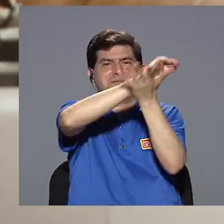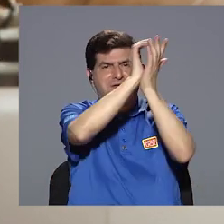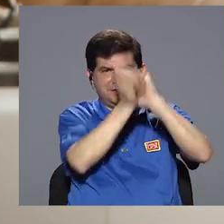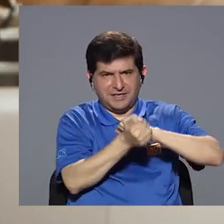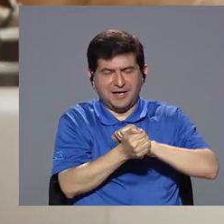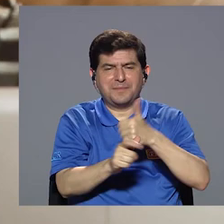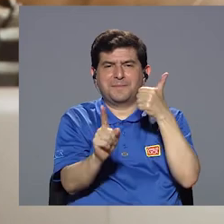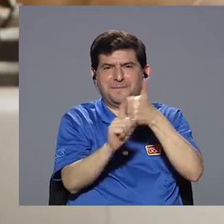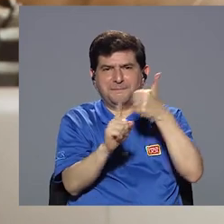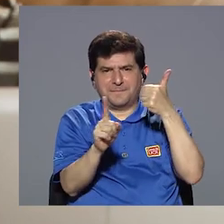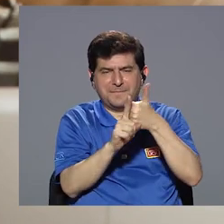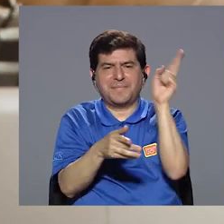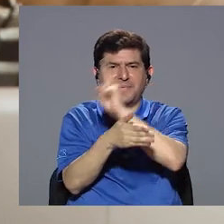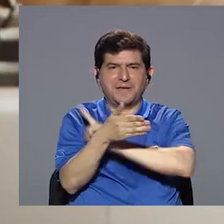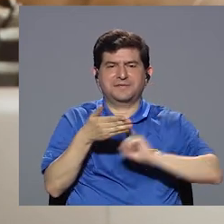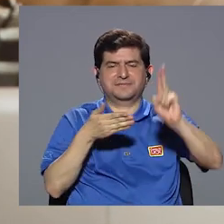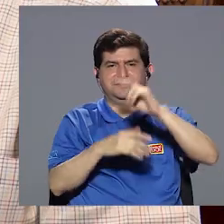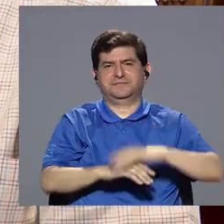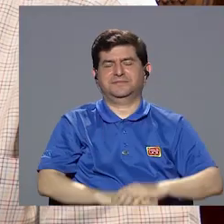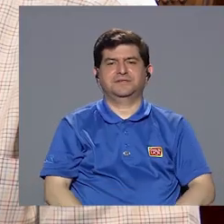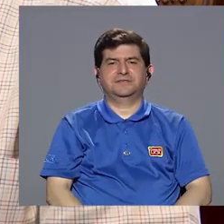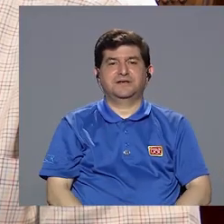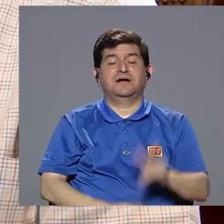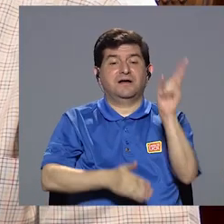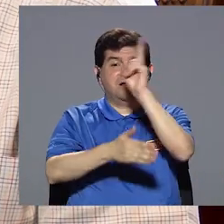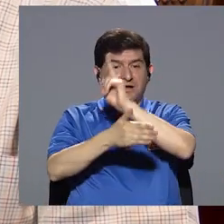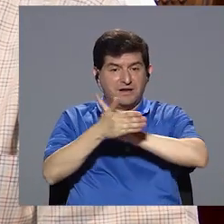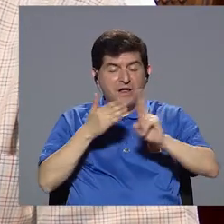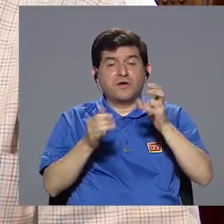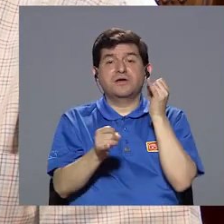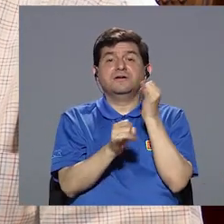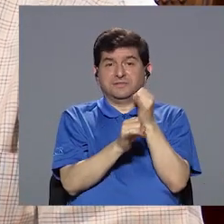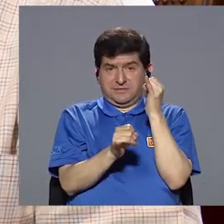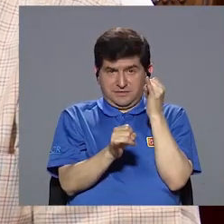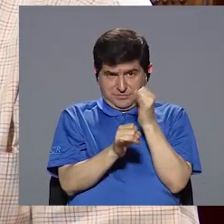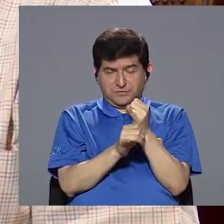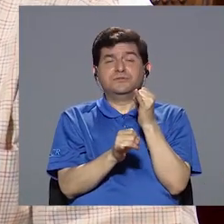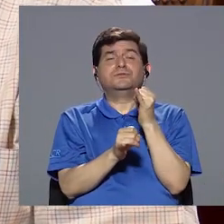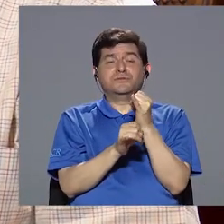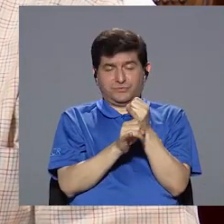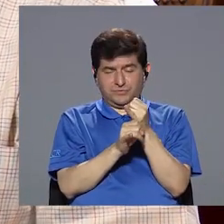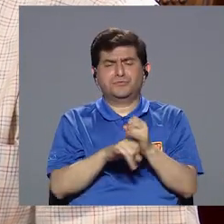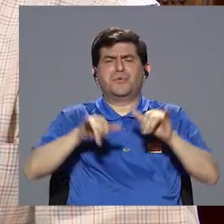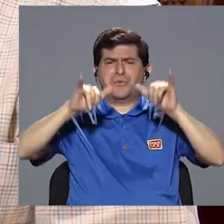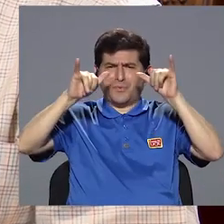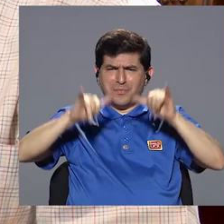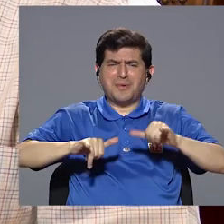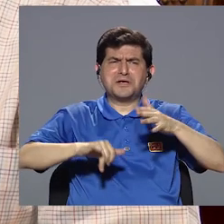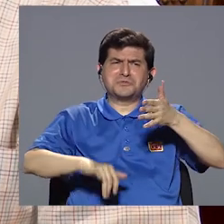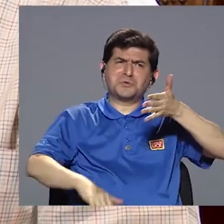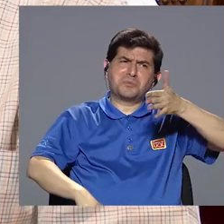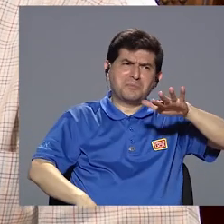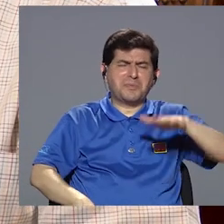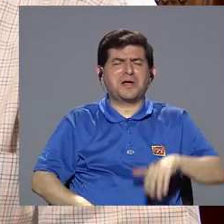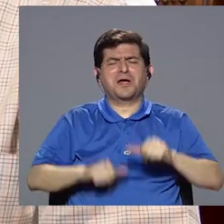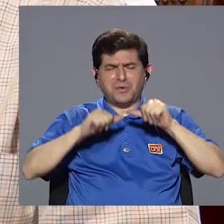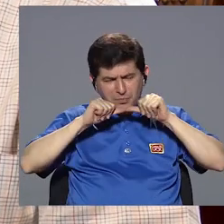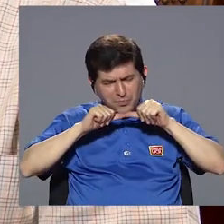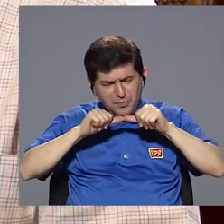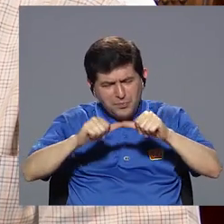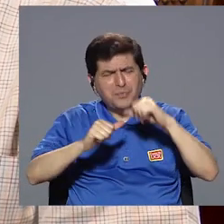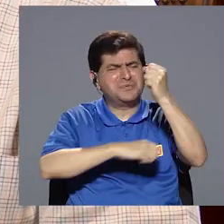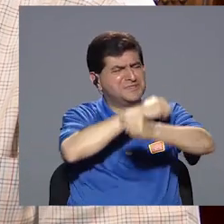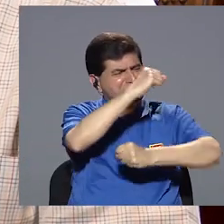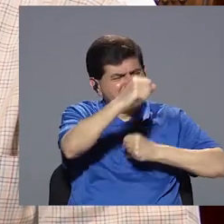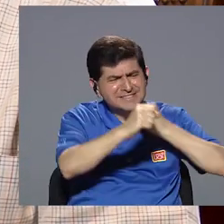transforma la misma universidad la universidad es una institución que se ha mantenido más o menos estable a